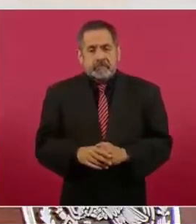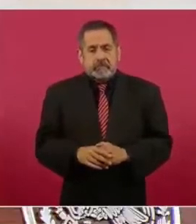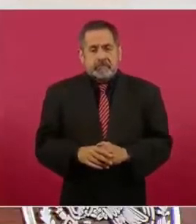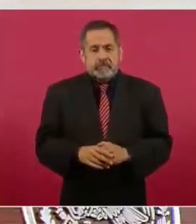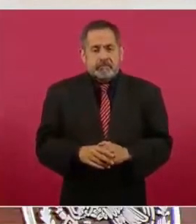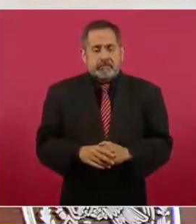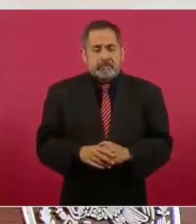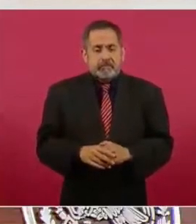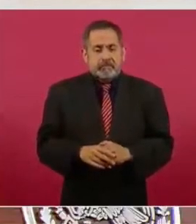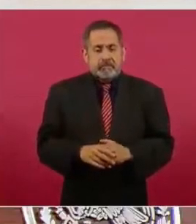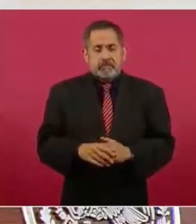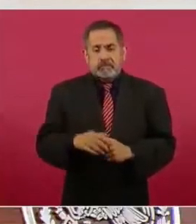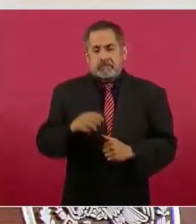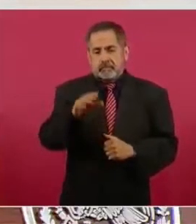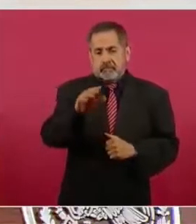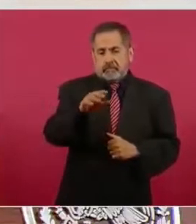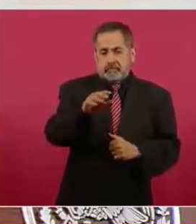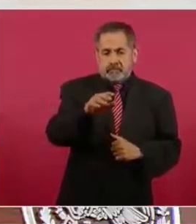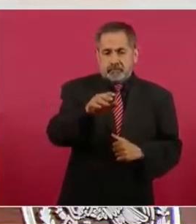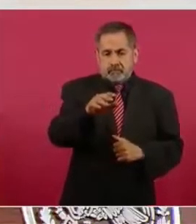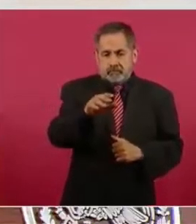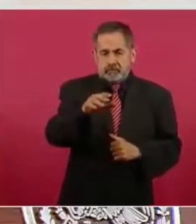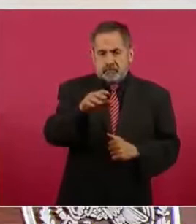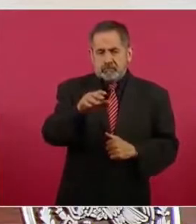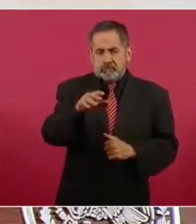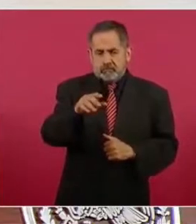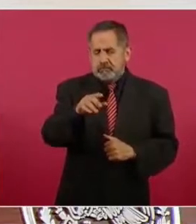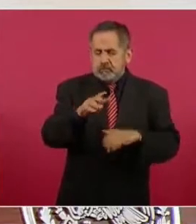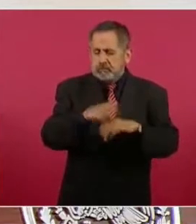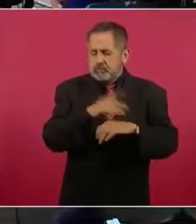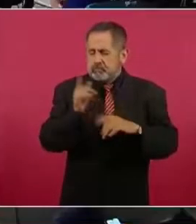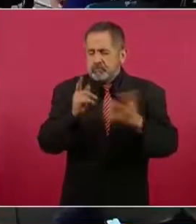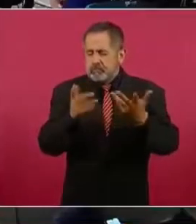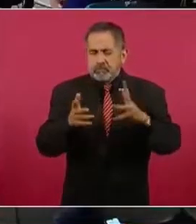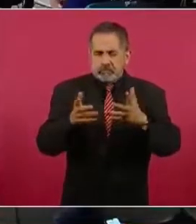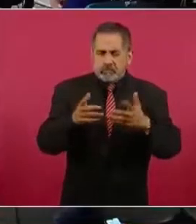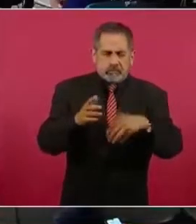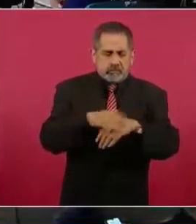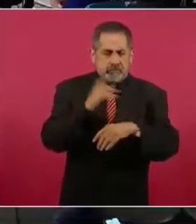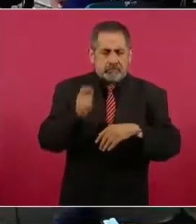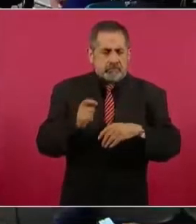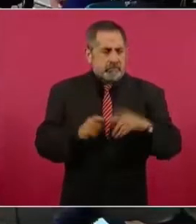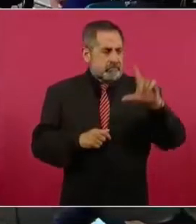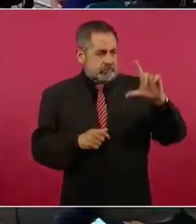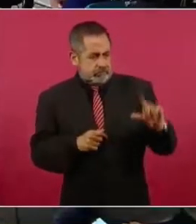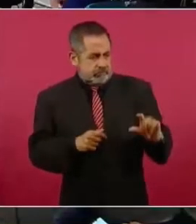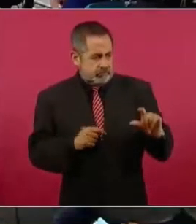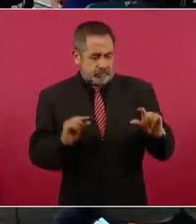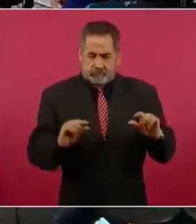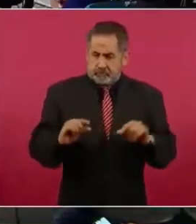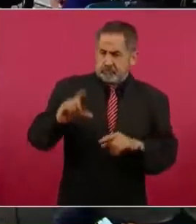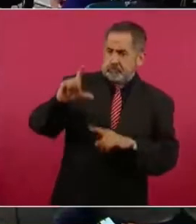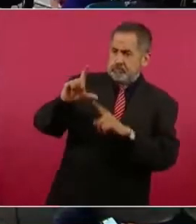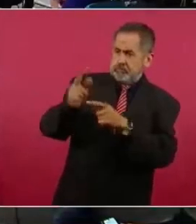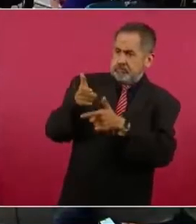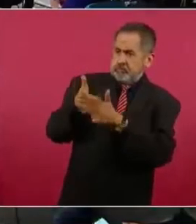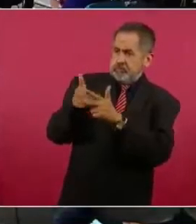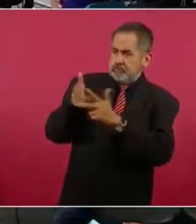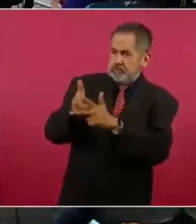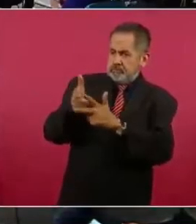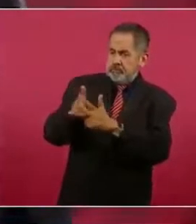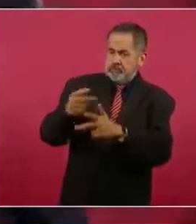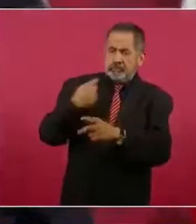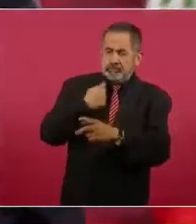Sí, este incremento de homicidios. ¿Por qué una cosa baja y la otra no? Está